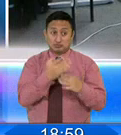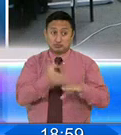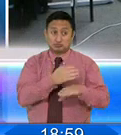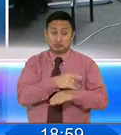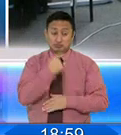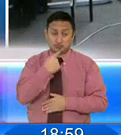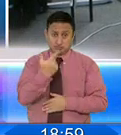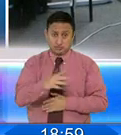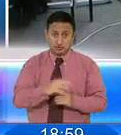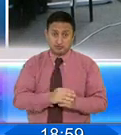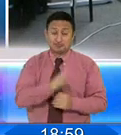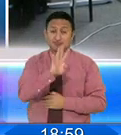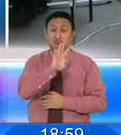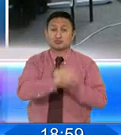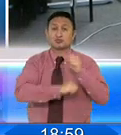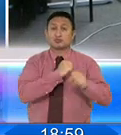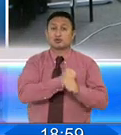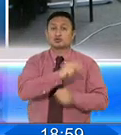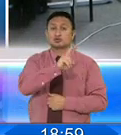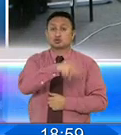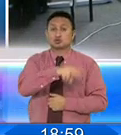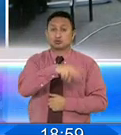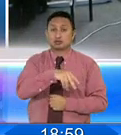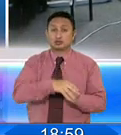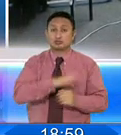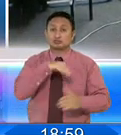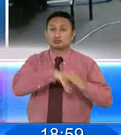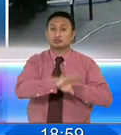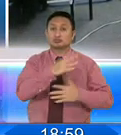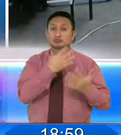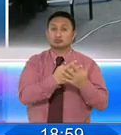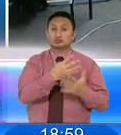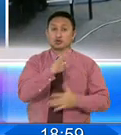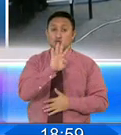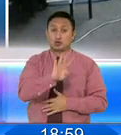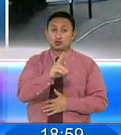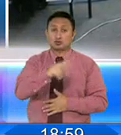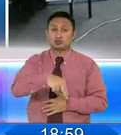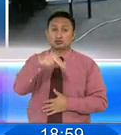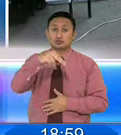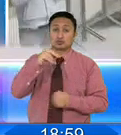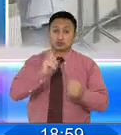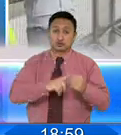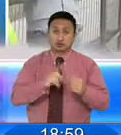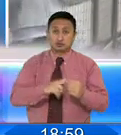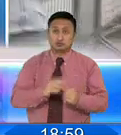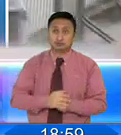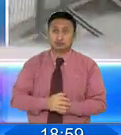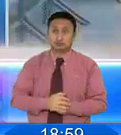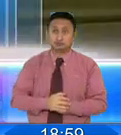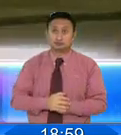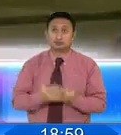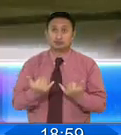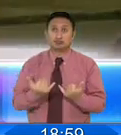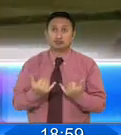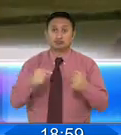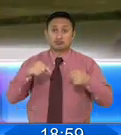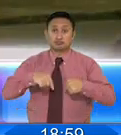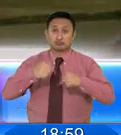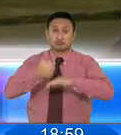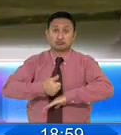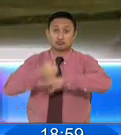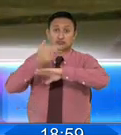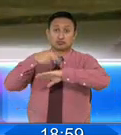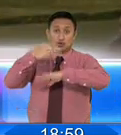de 4 años, 2 meses en la cárcel 4 Norte de Quito. Esto es lo que acontece a esta hora en la Corte Nacional de